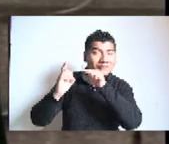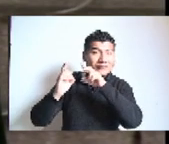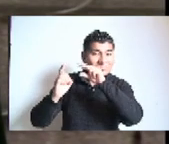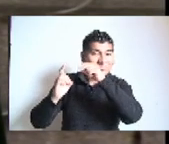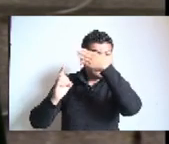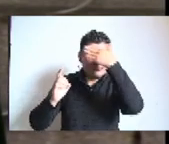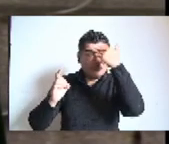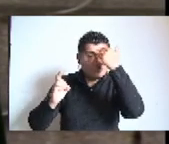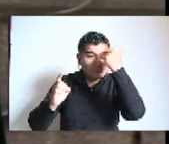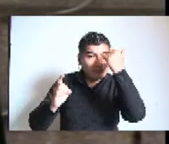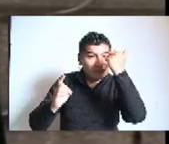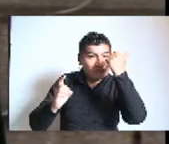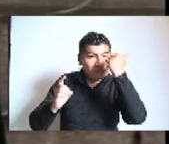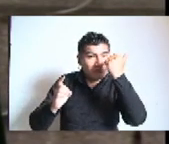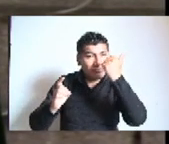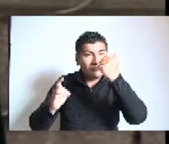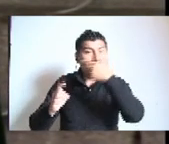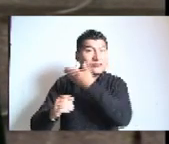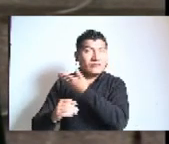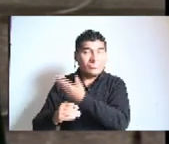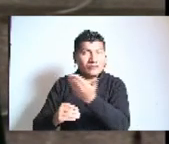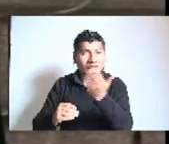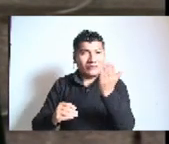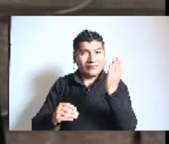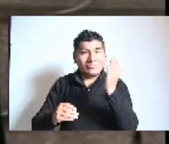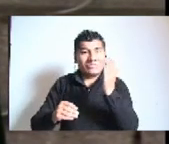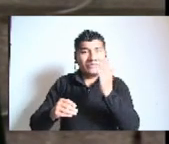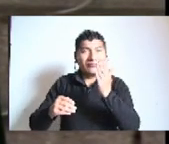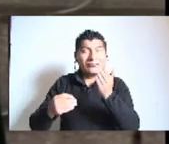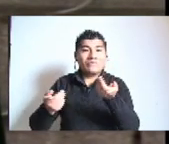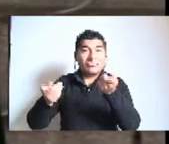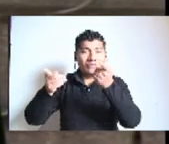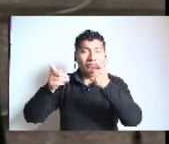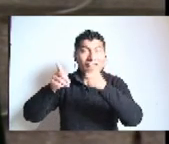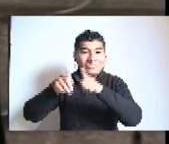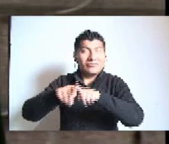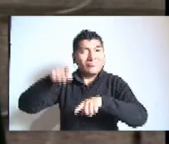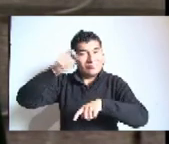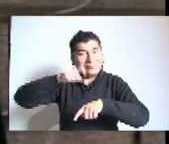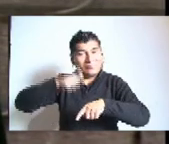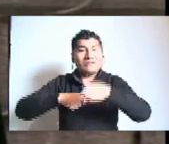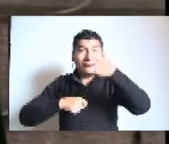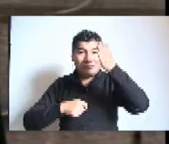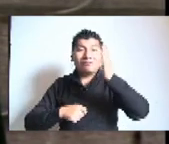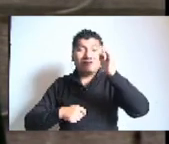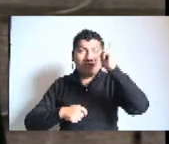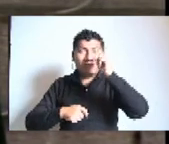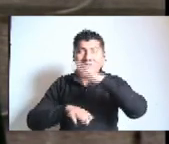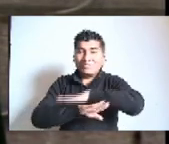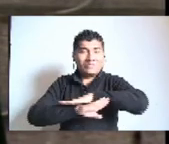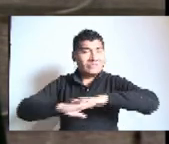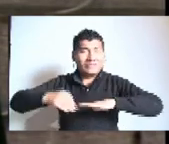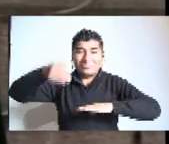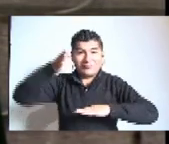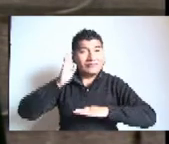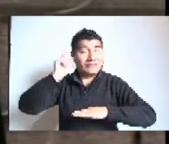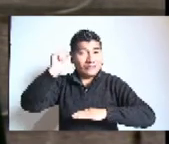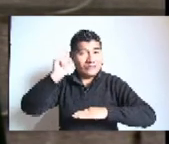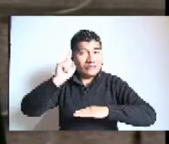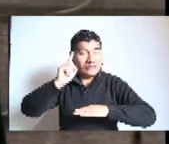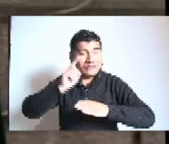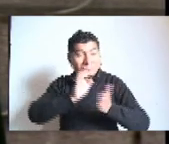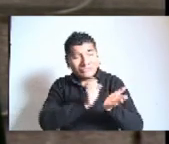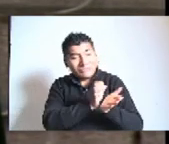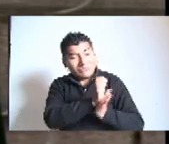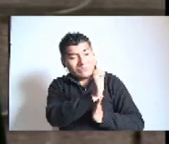la dimensión trascendente de la persona que necesita de Dios. Sin Dios, o se niega